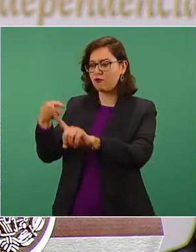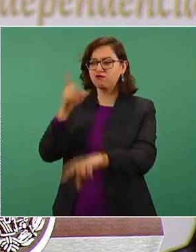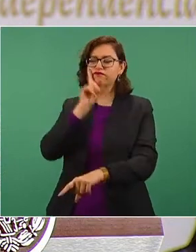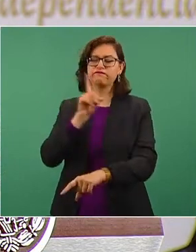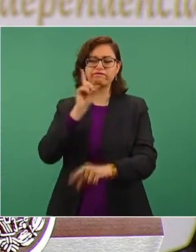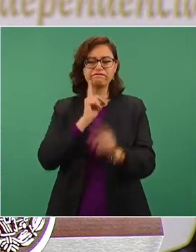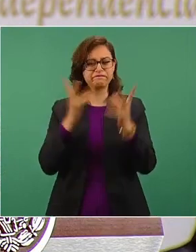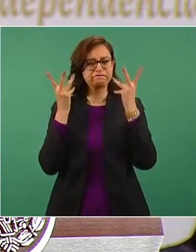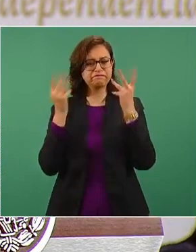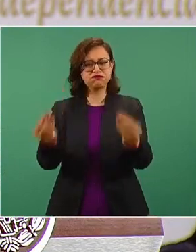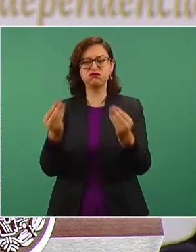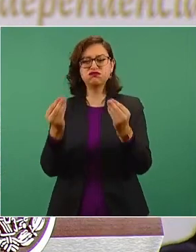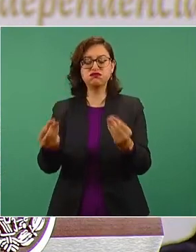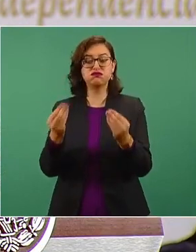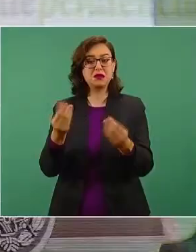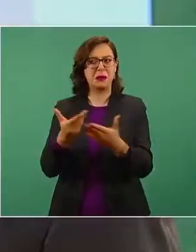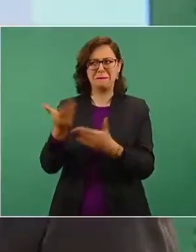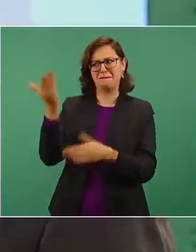Y también,